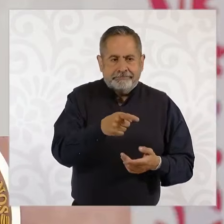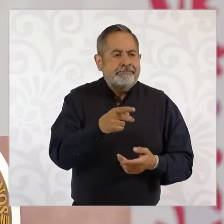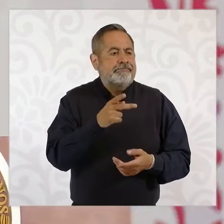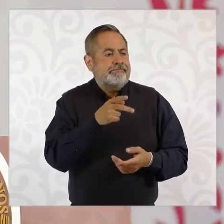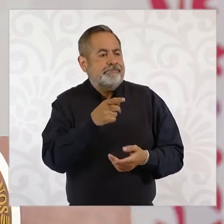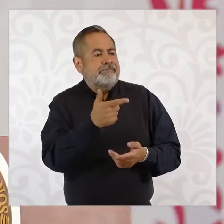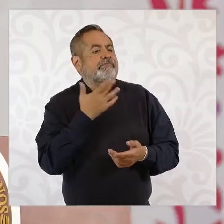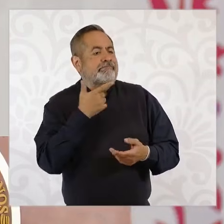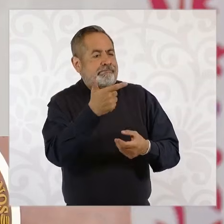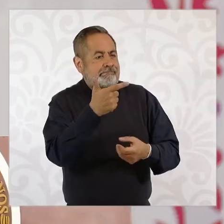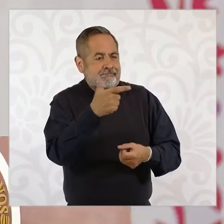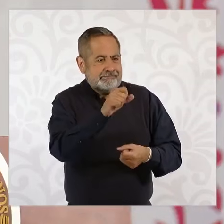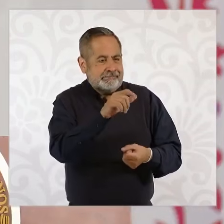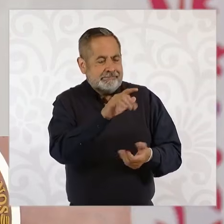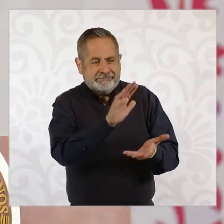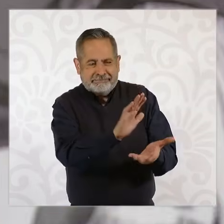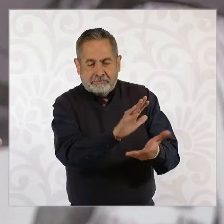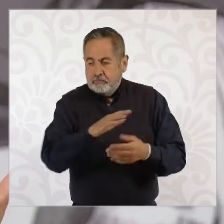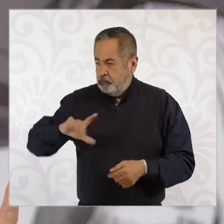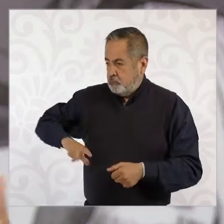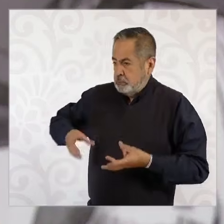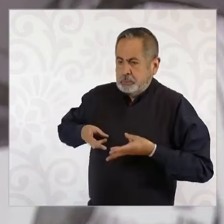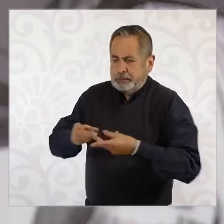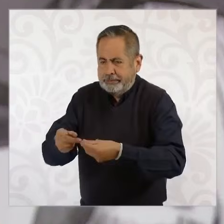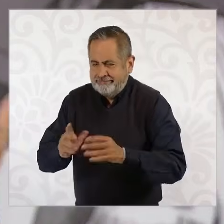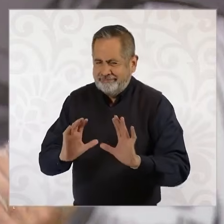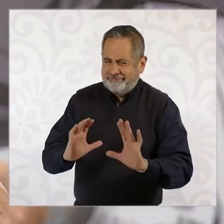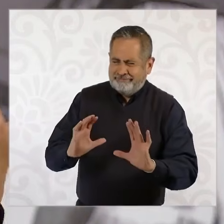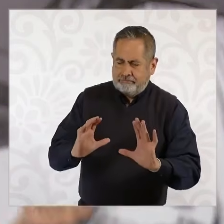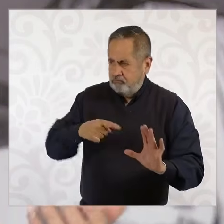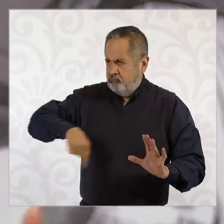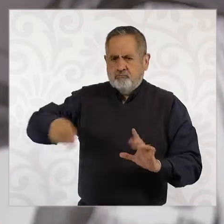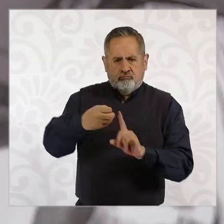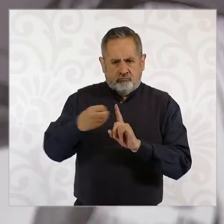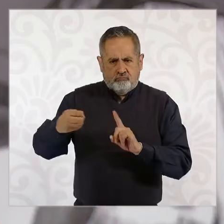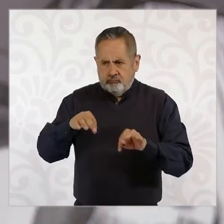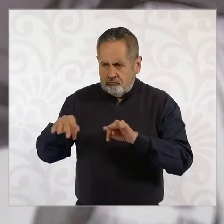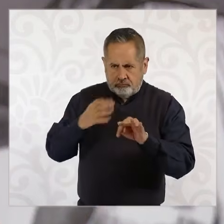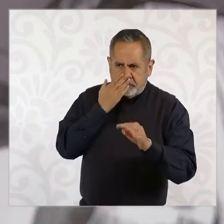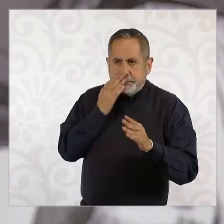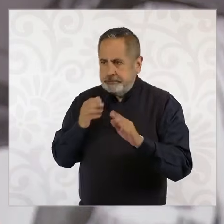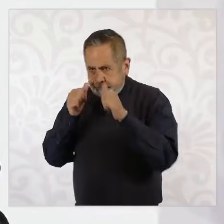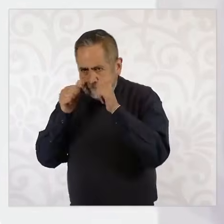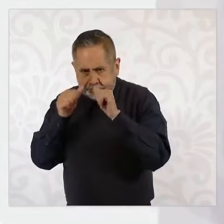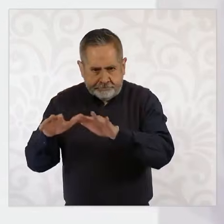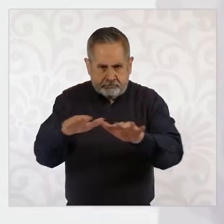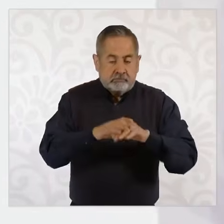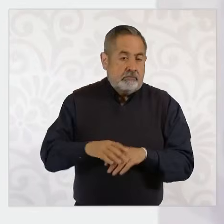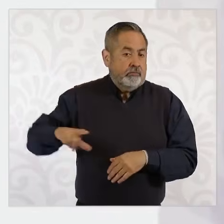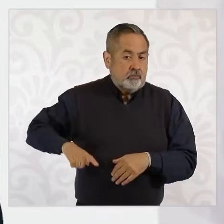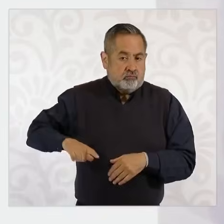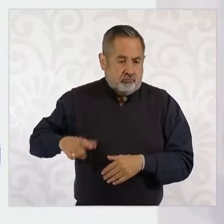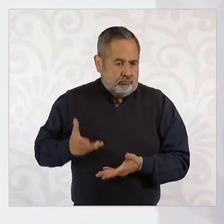costos operativos del gobierno sin que esto impacte en la propia operación para la gente. Hay muchos servicios que